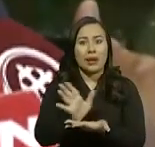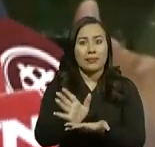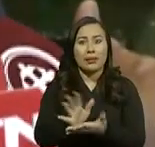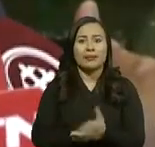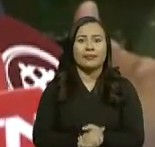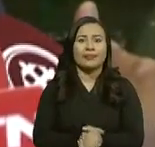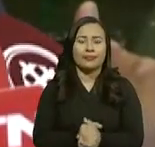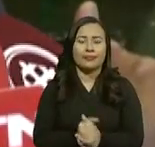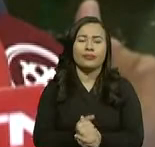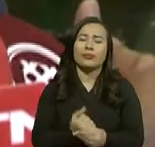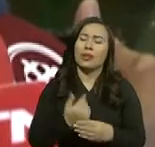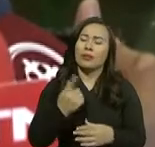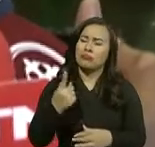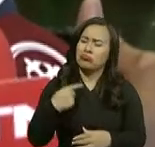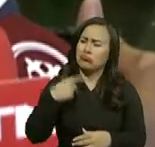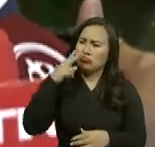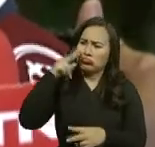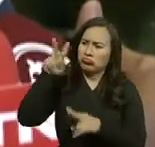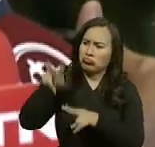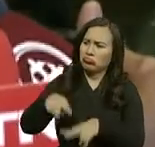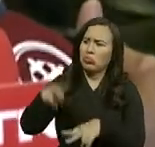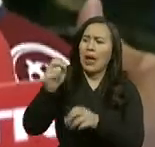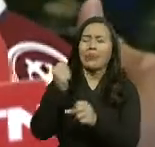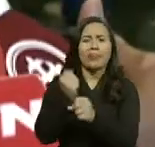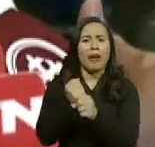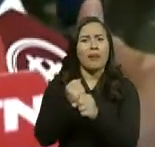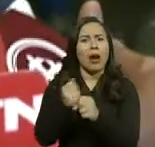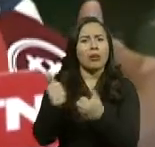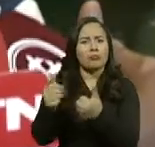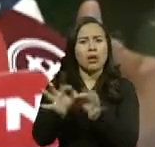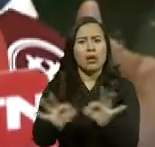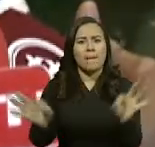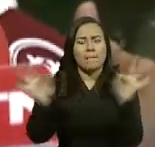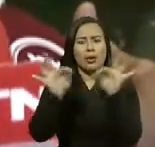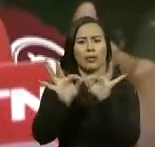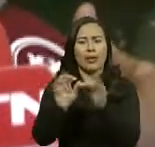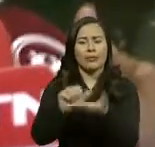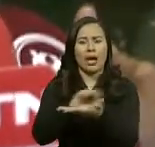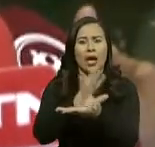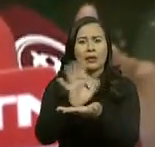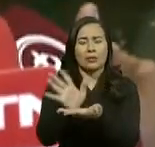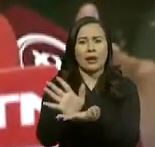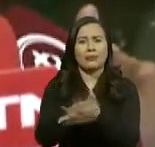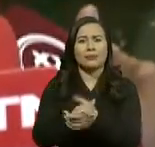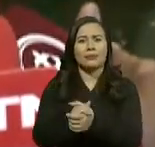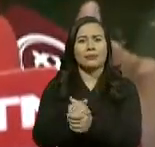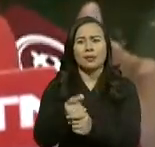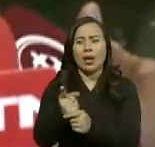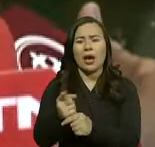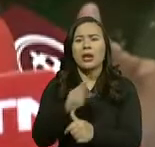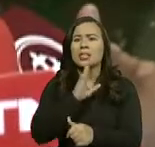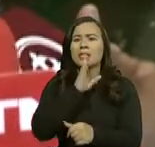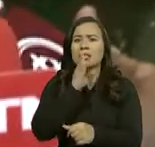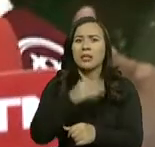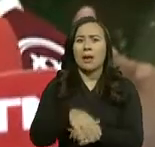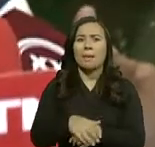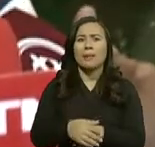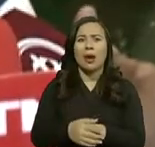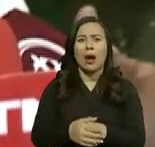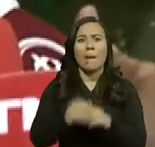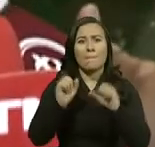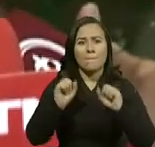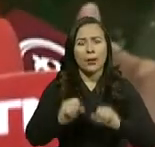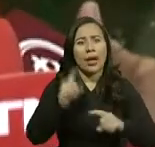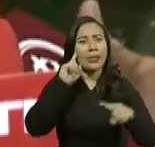presidenta de la Asamblea ha tenido un trabajo, una gestión importante dentro de la Asamblea. Ha mostrado habilidad de poder llegar a consensos